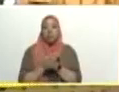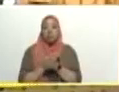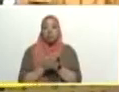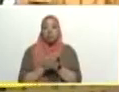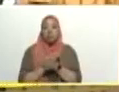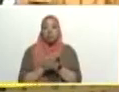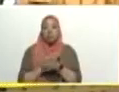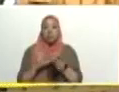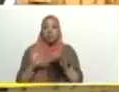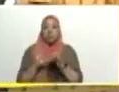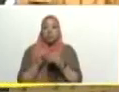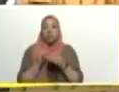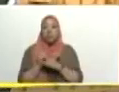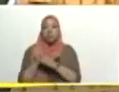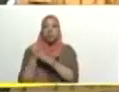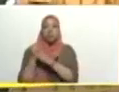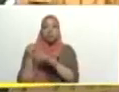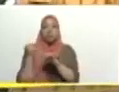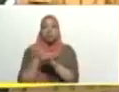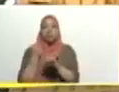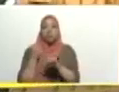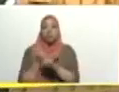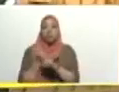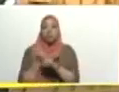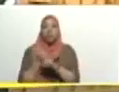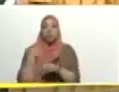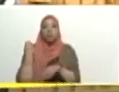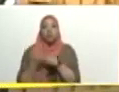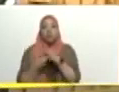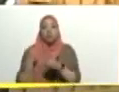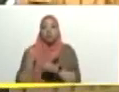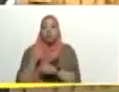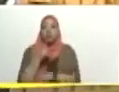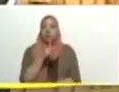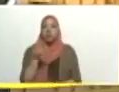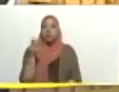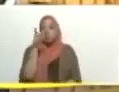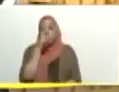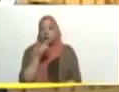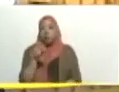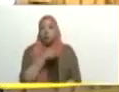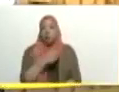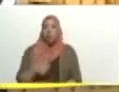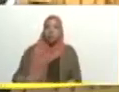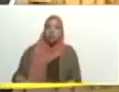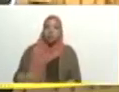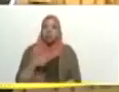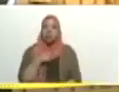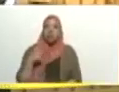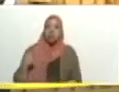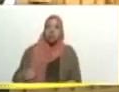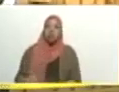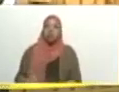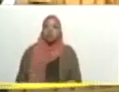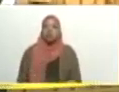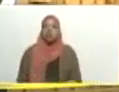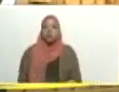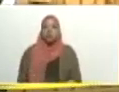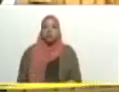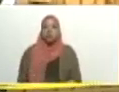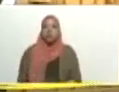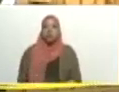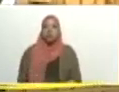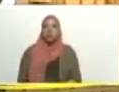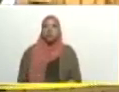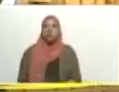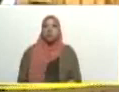uno de los grandes líderes, de esos que marcan una época para 100 años, el presidente Xi Jinping. Yo cuando estoy junto